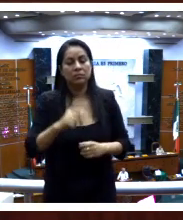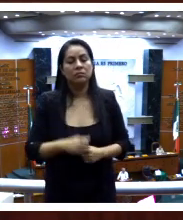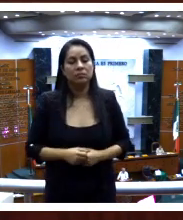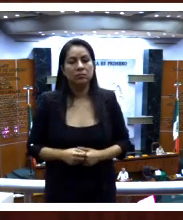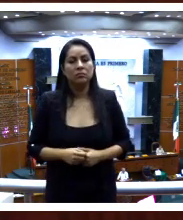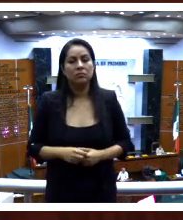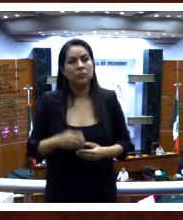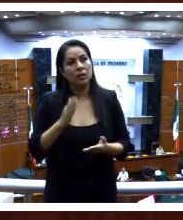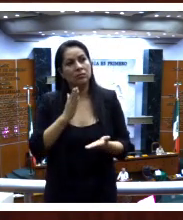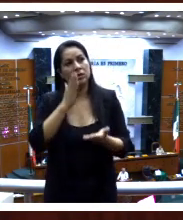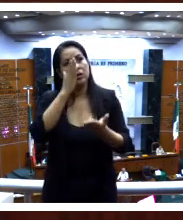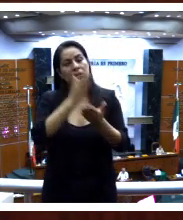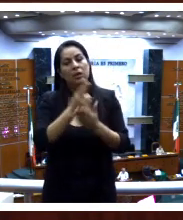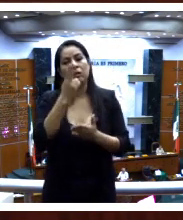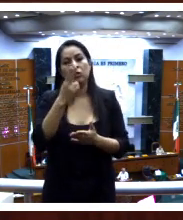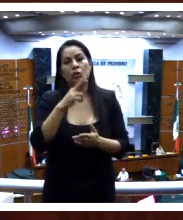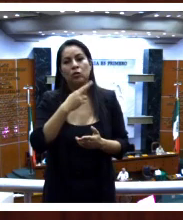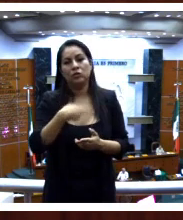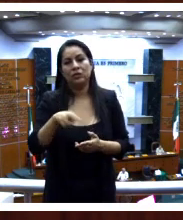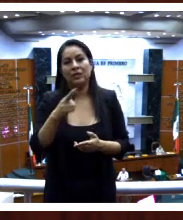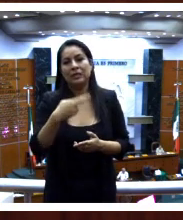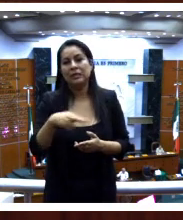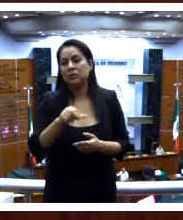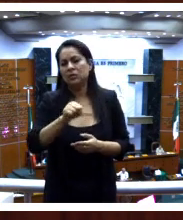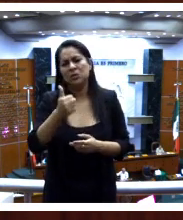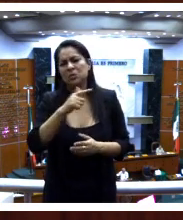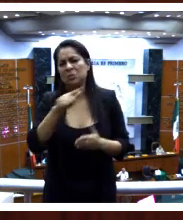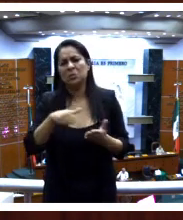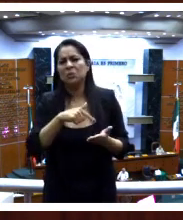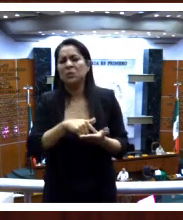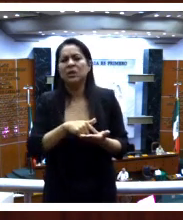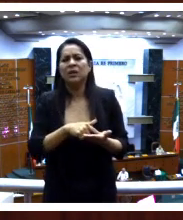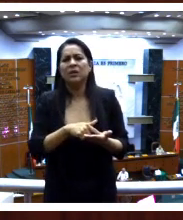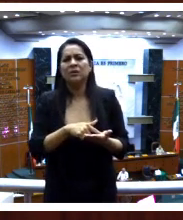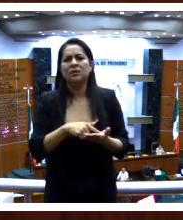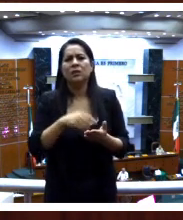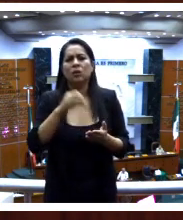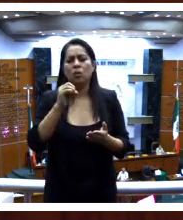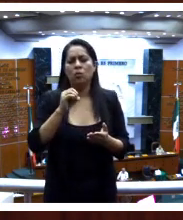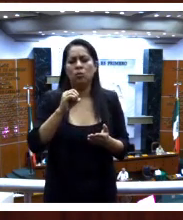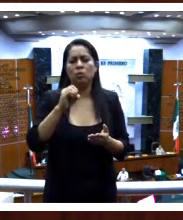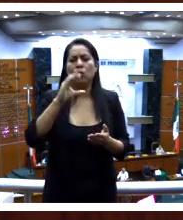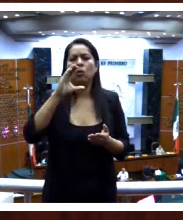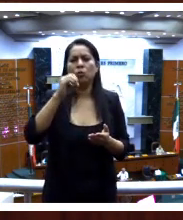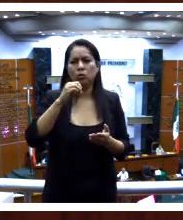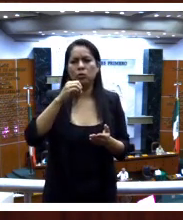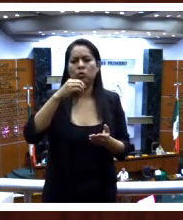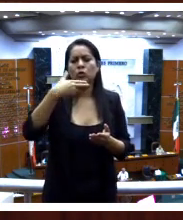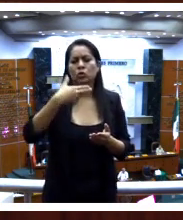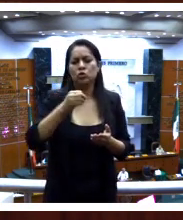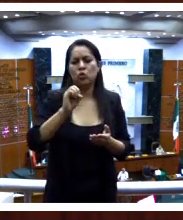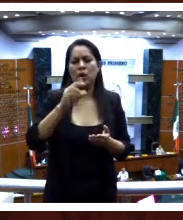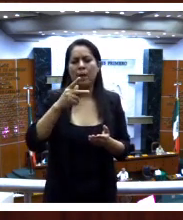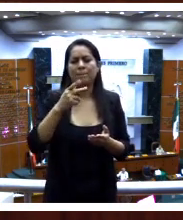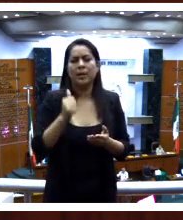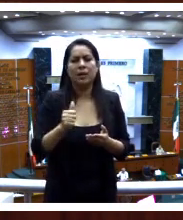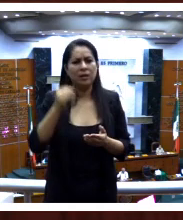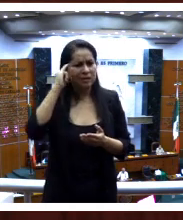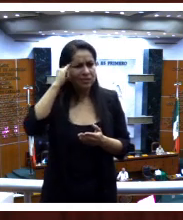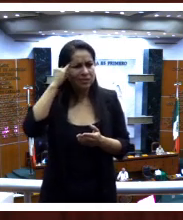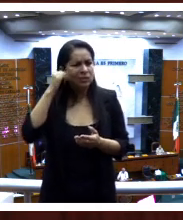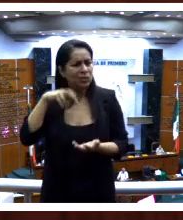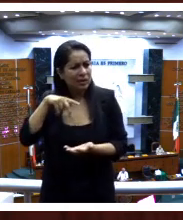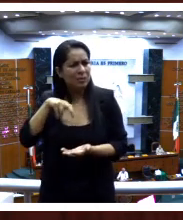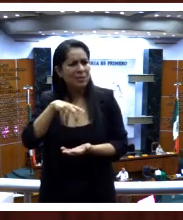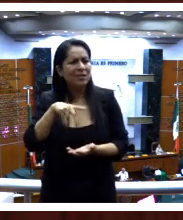estado allá en Dos Ríos, entre otros lugares que están allá en Cochuapa, y he estado ahí con los indígenas, he caminado